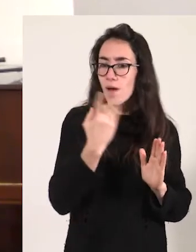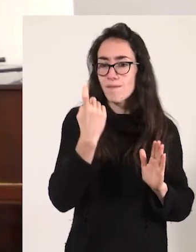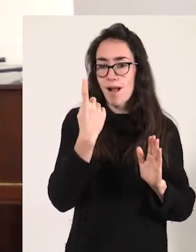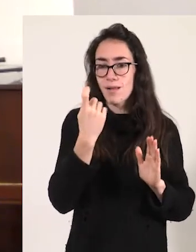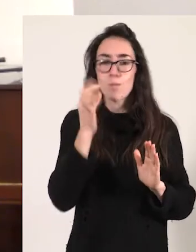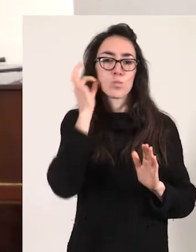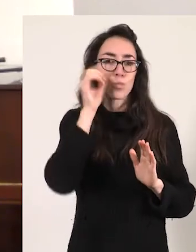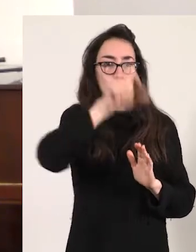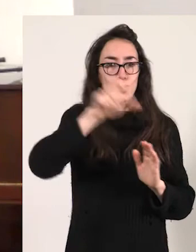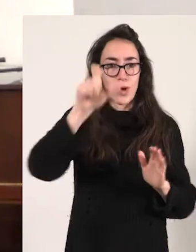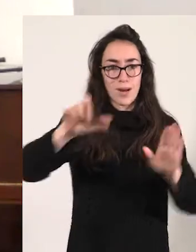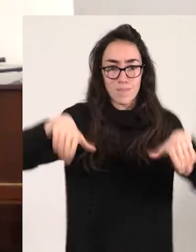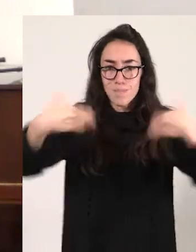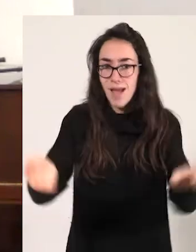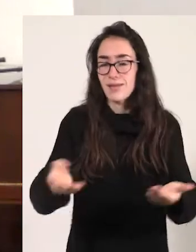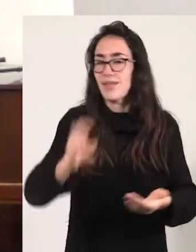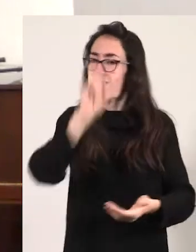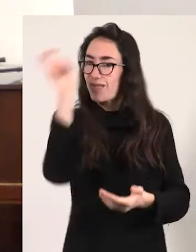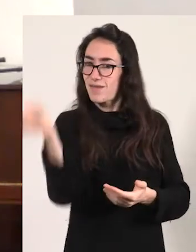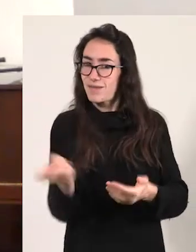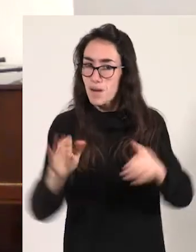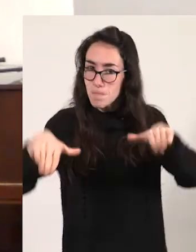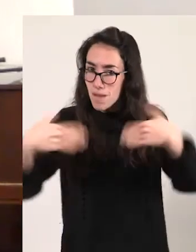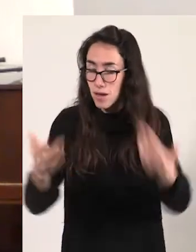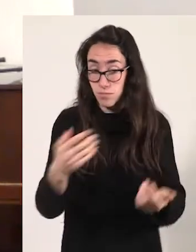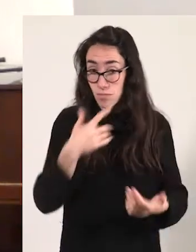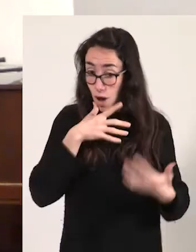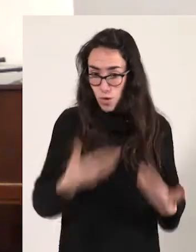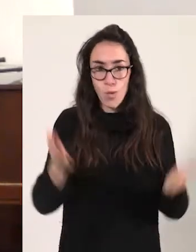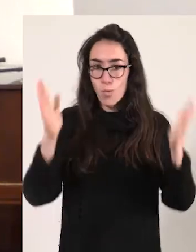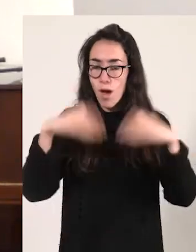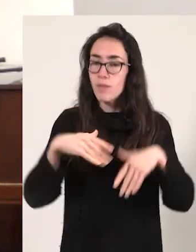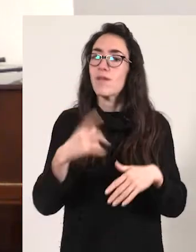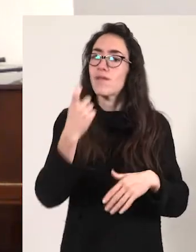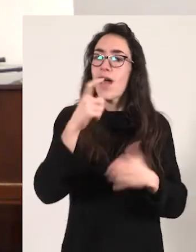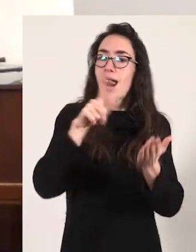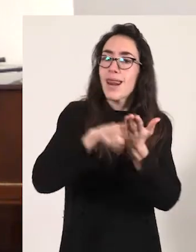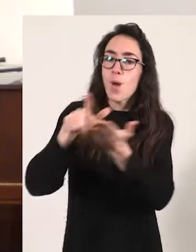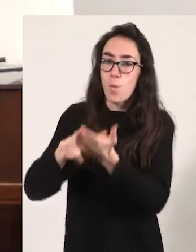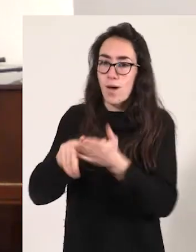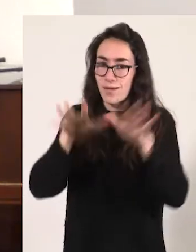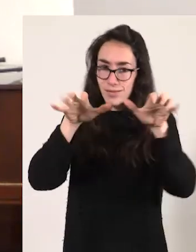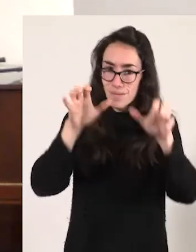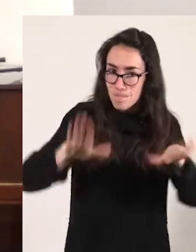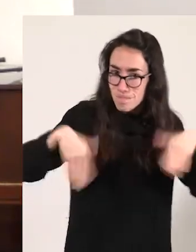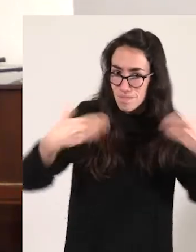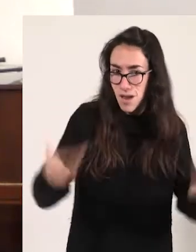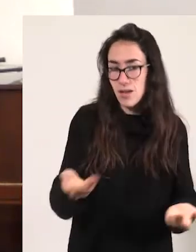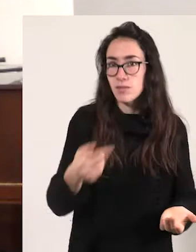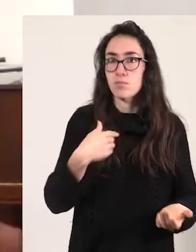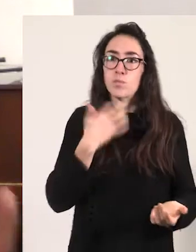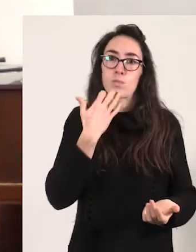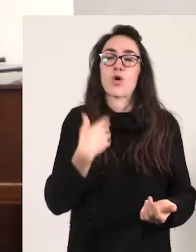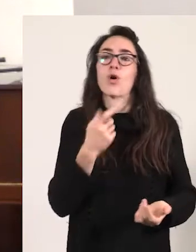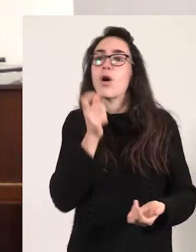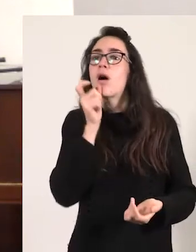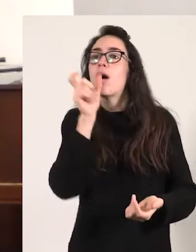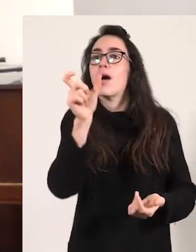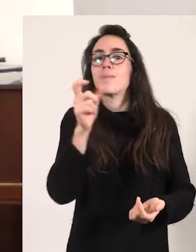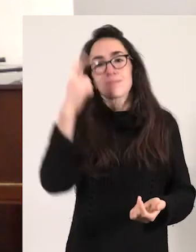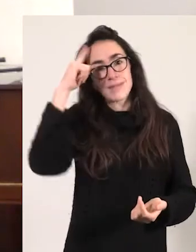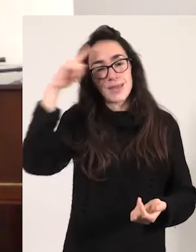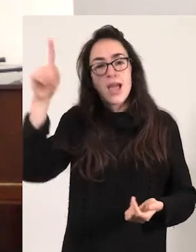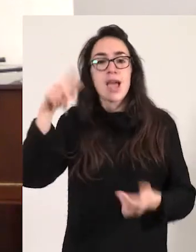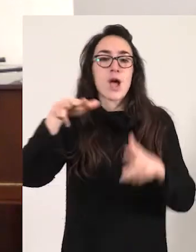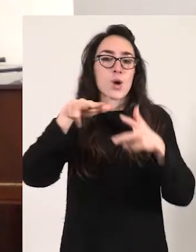escolar en donde se pueda ver, pues, a más mujeres, a más personas diversas, que se aprendan más lenguas del Estado español, por